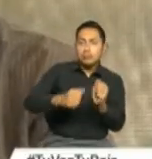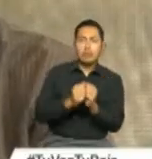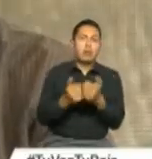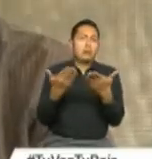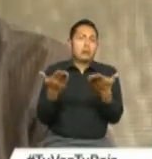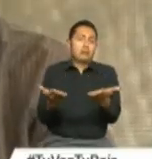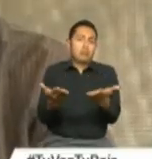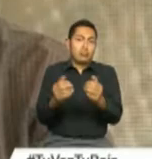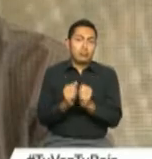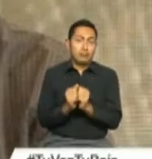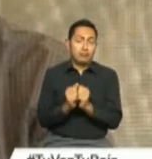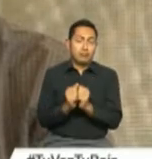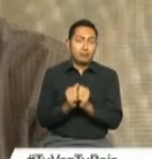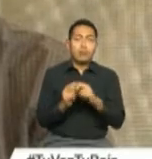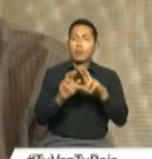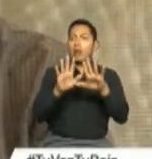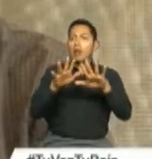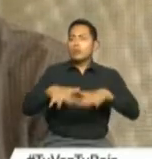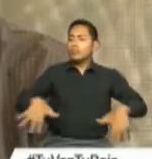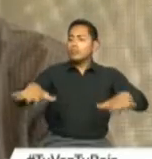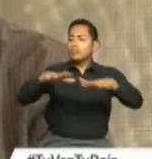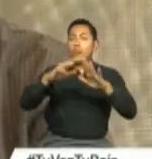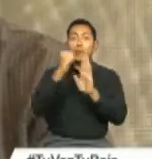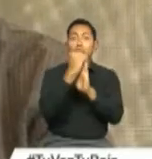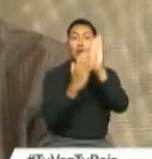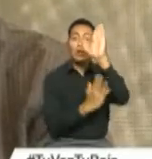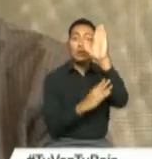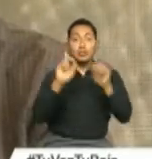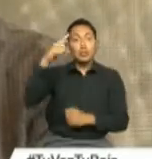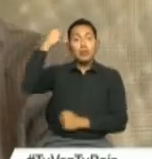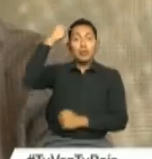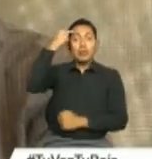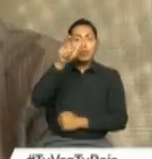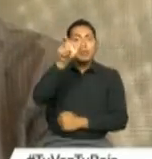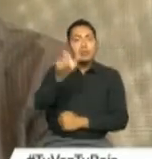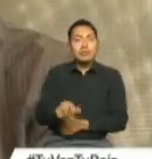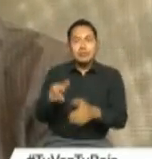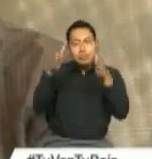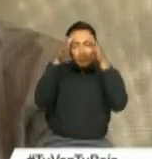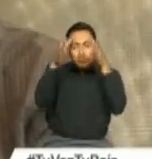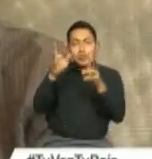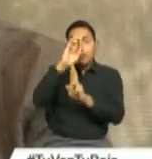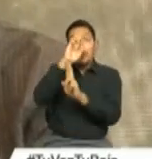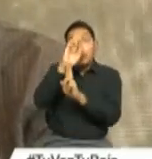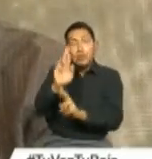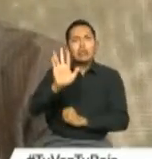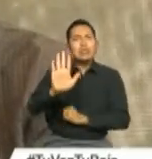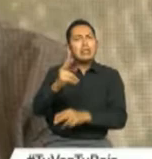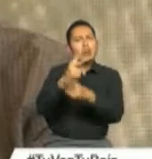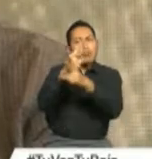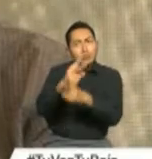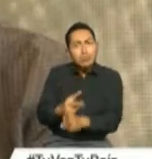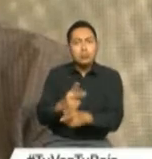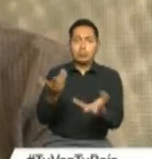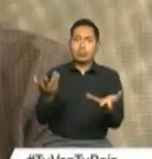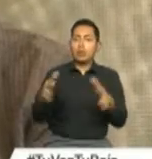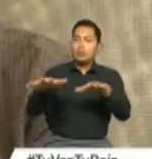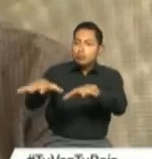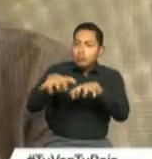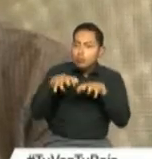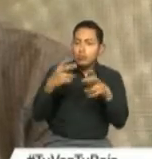esencial de nuestro proyecto de gobierno, que es el ser humano, productivo y conservacionista, como debe